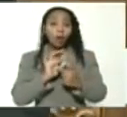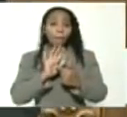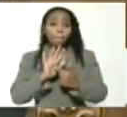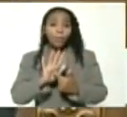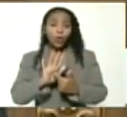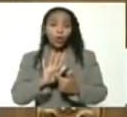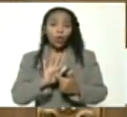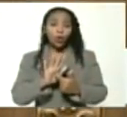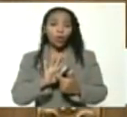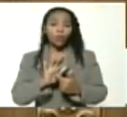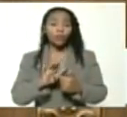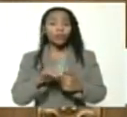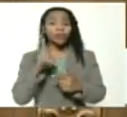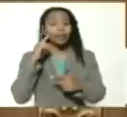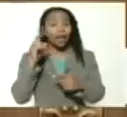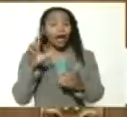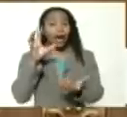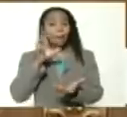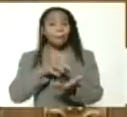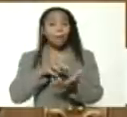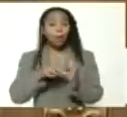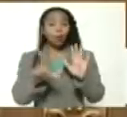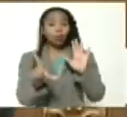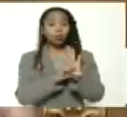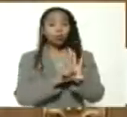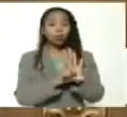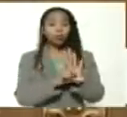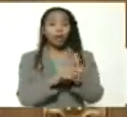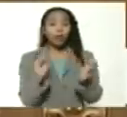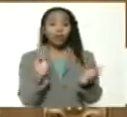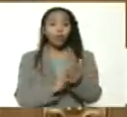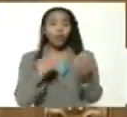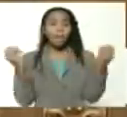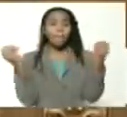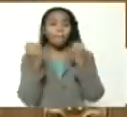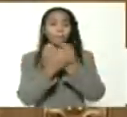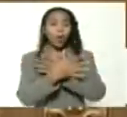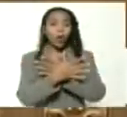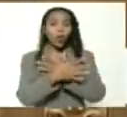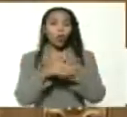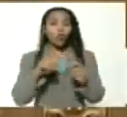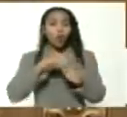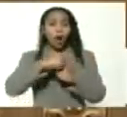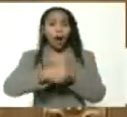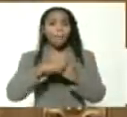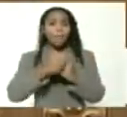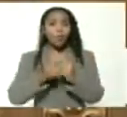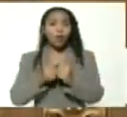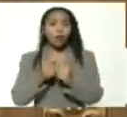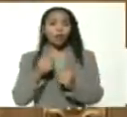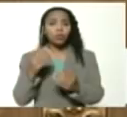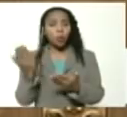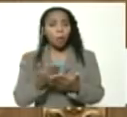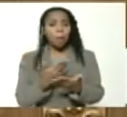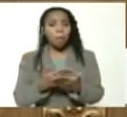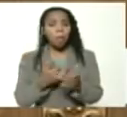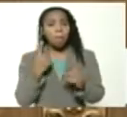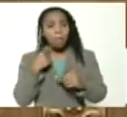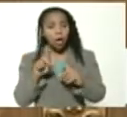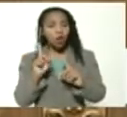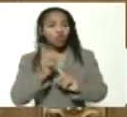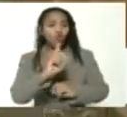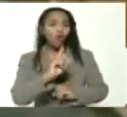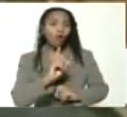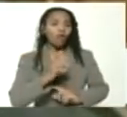inclusive del Palacio Legislativo y las confundieron con unos cambures, unos plátanos, pero obviamente no